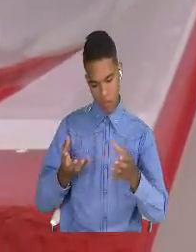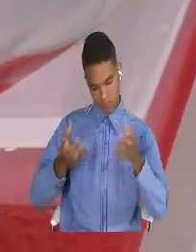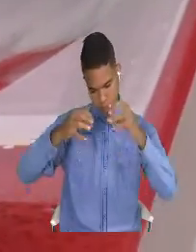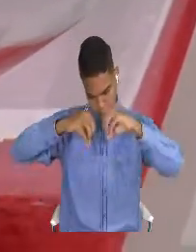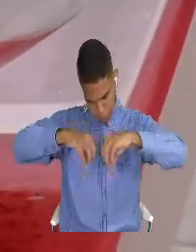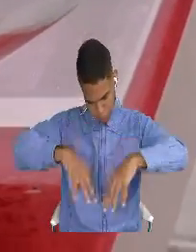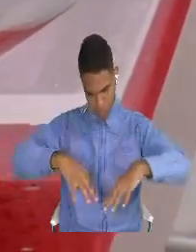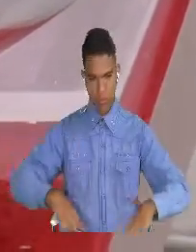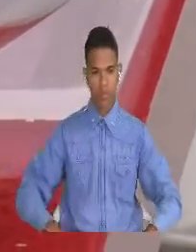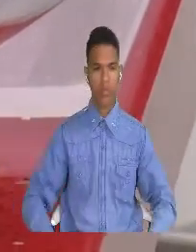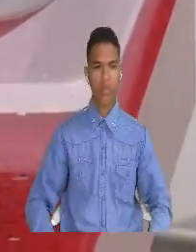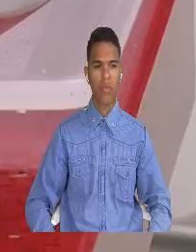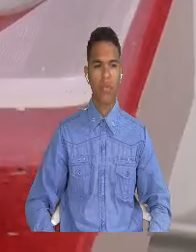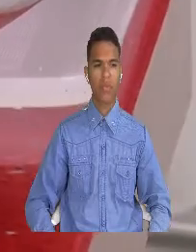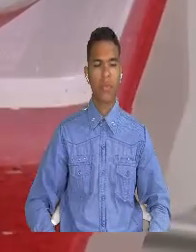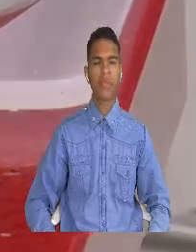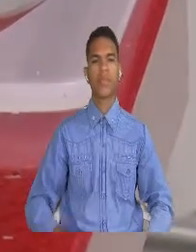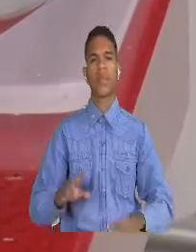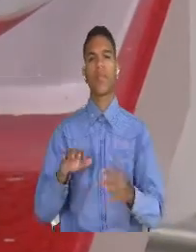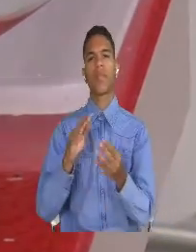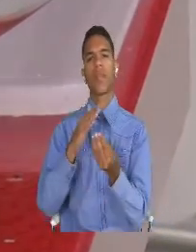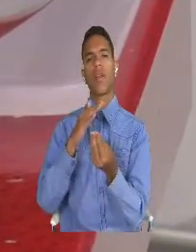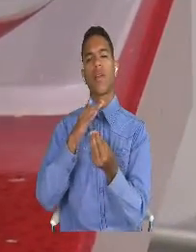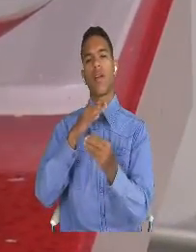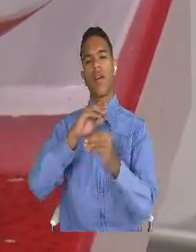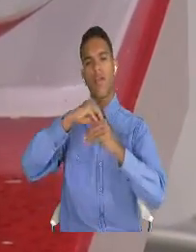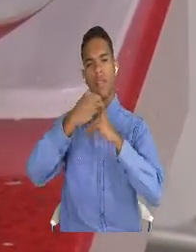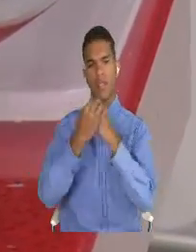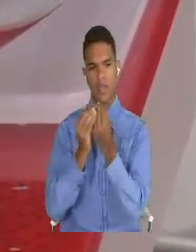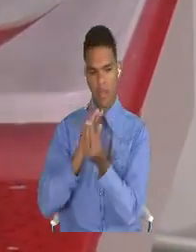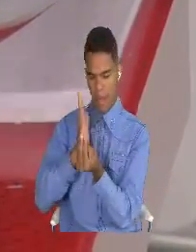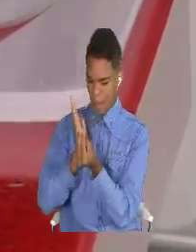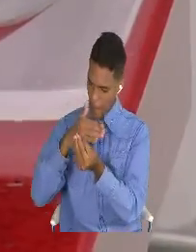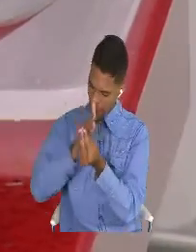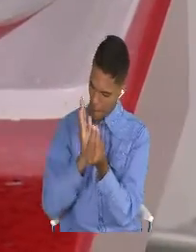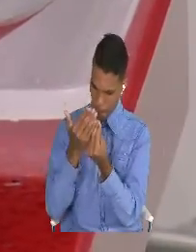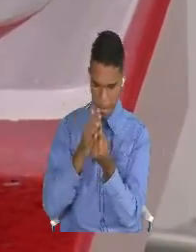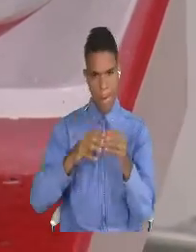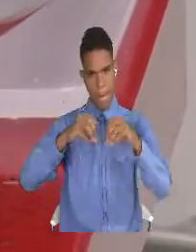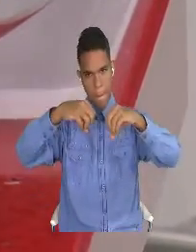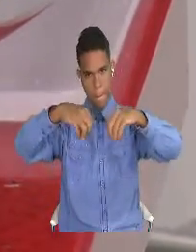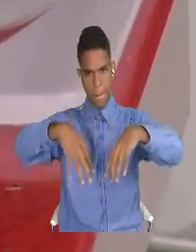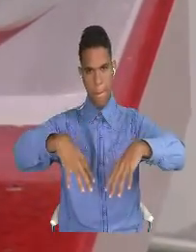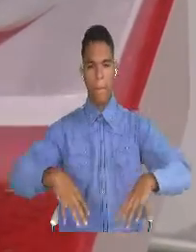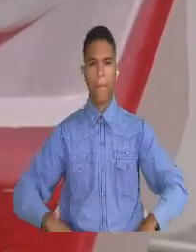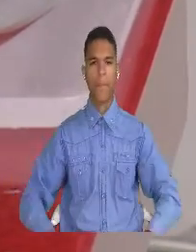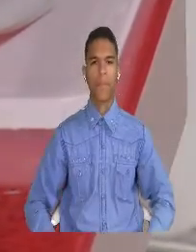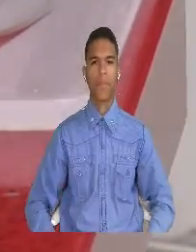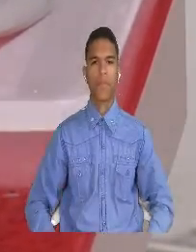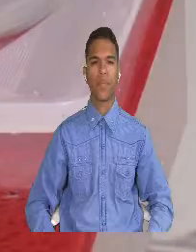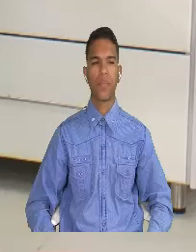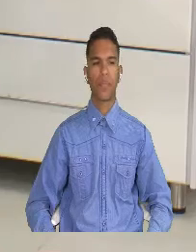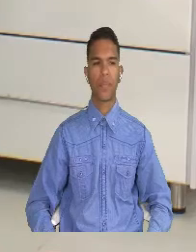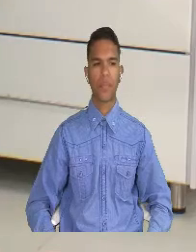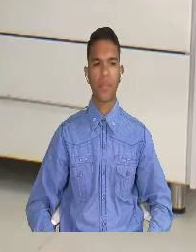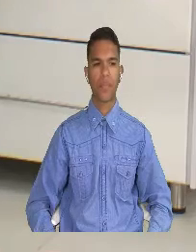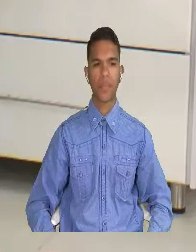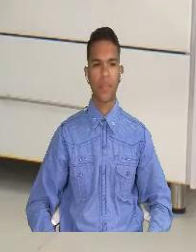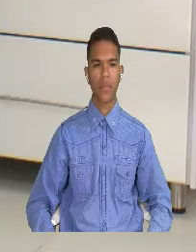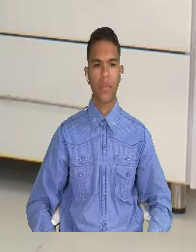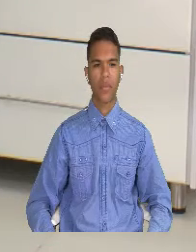agregar nuestra fresa que ya estaba previamente lavada, pero ahorita ya está picada. Listo, a retirar de una